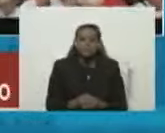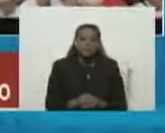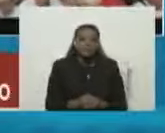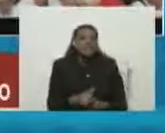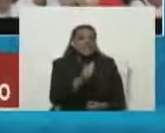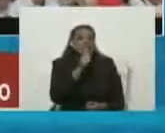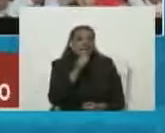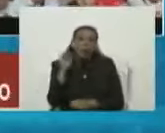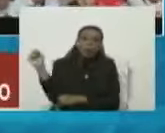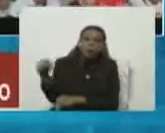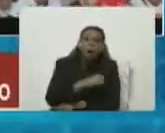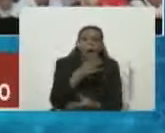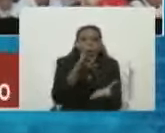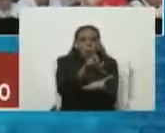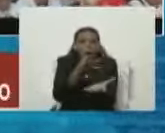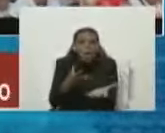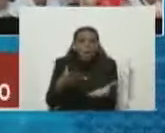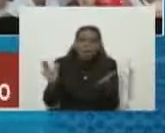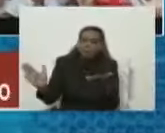¿Quién venció a la guarimba?